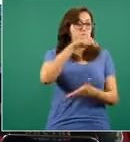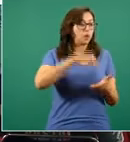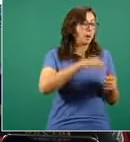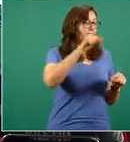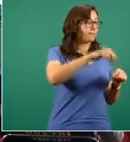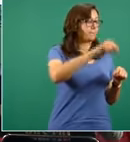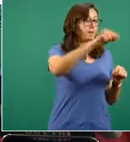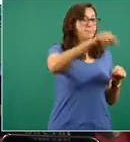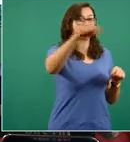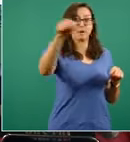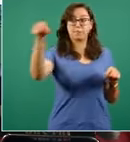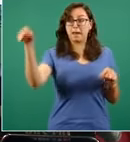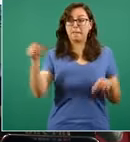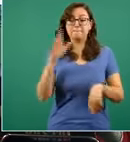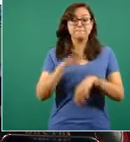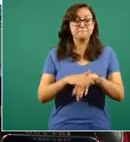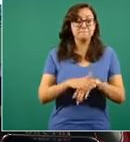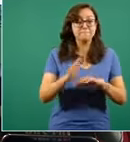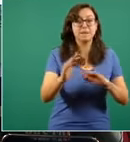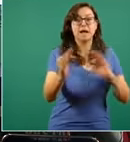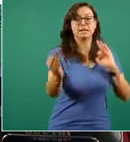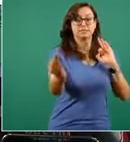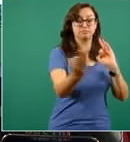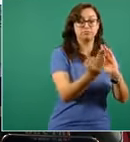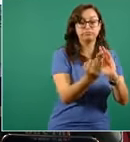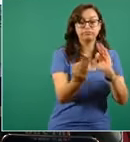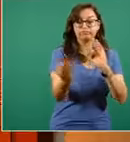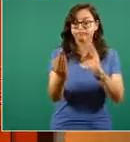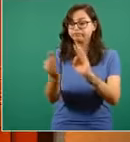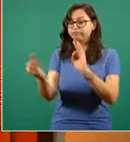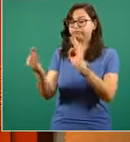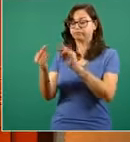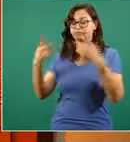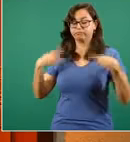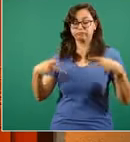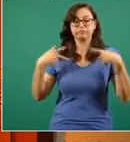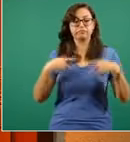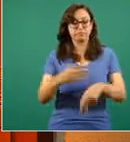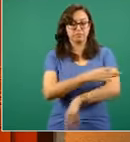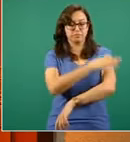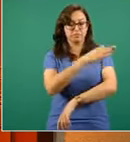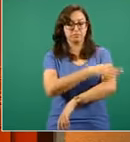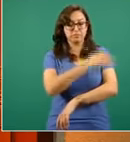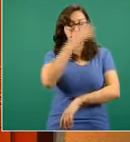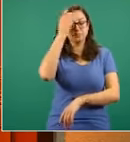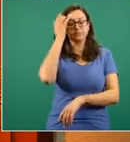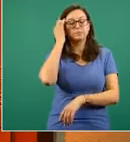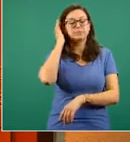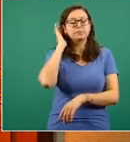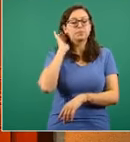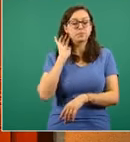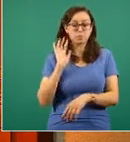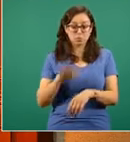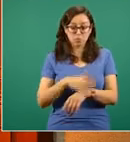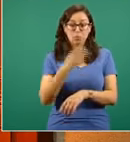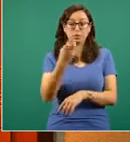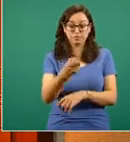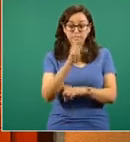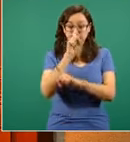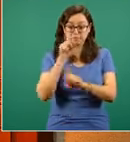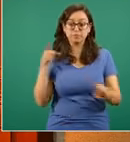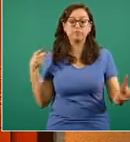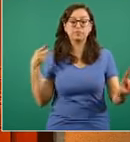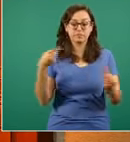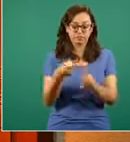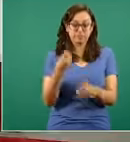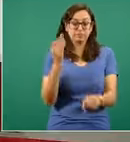la vacuna lo más cerca posible a la persona que la requiere. Entonces, en esta fase, ese es el objetivo